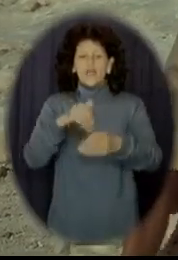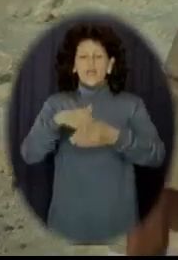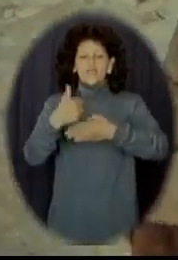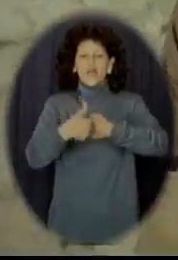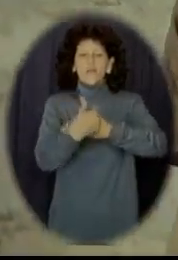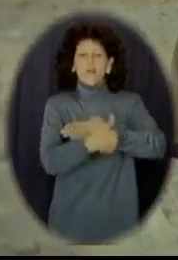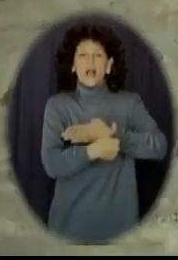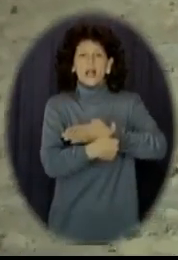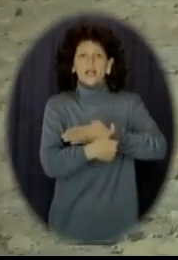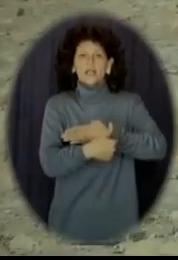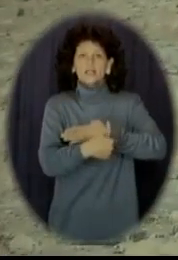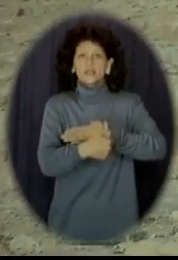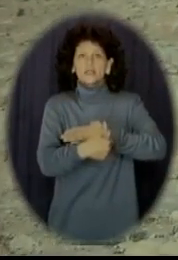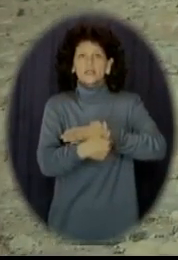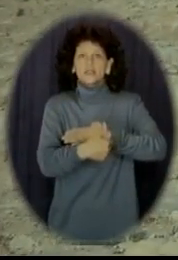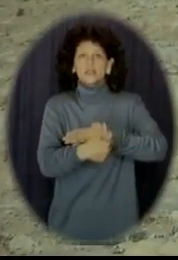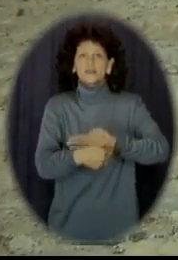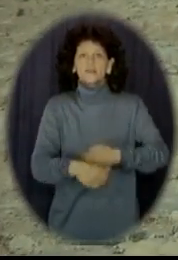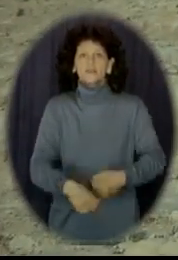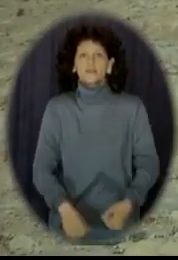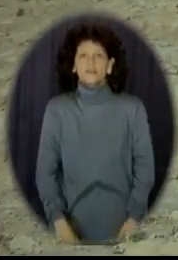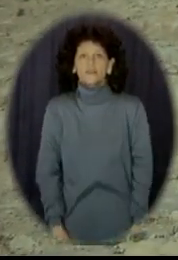pan.